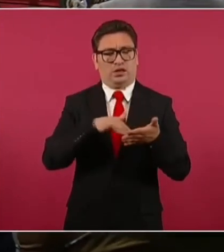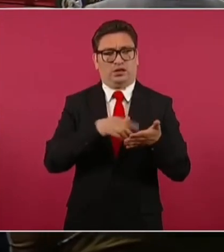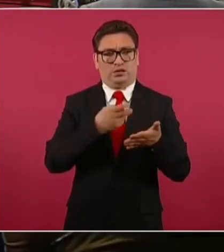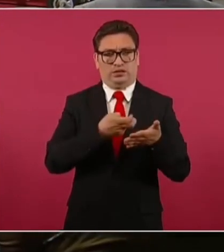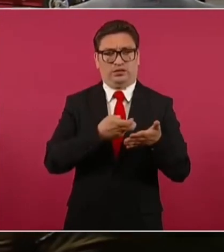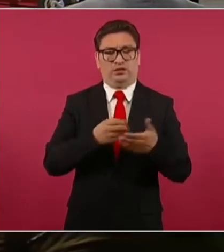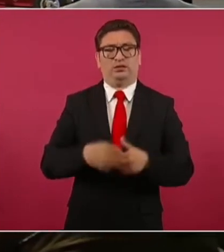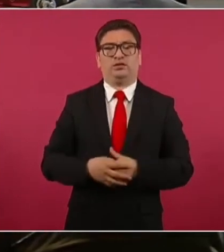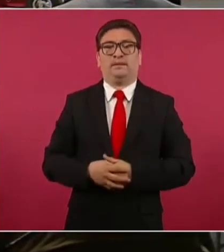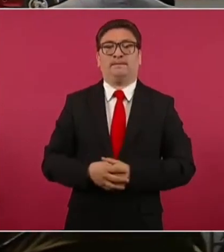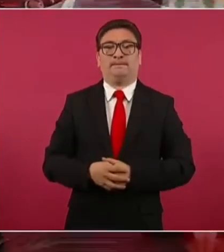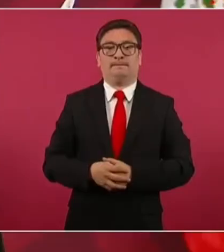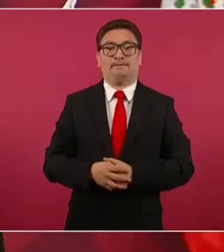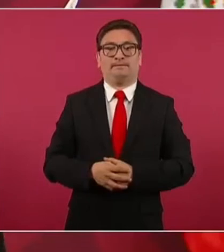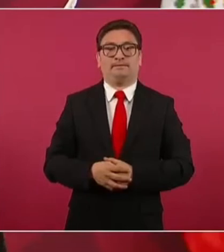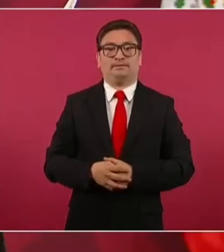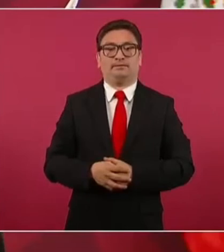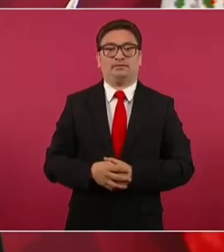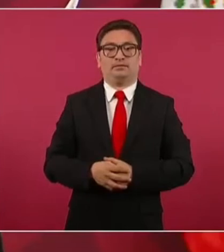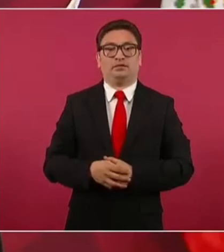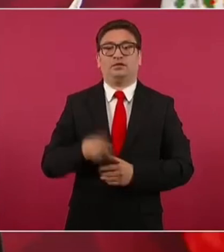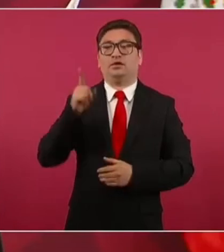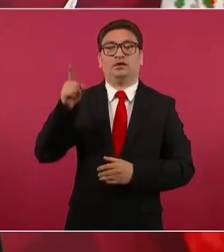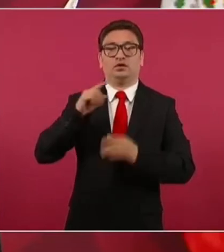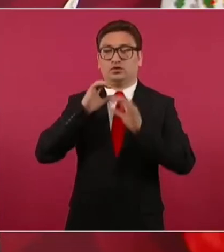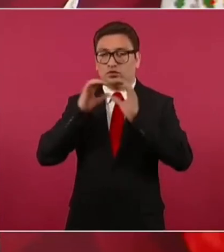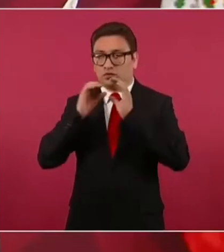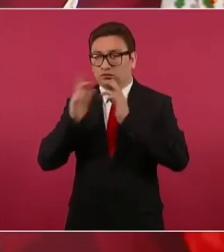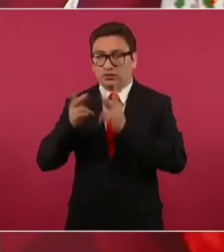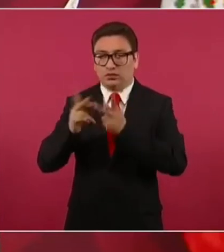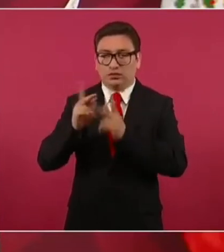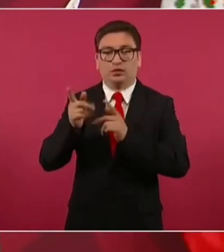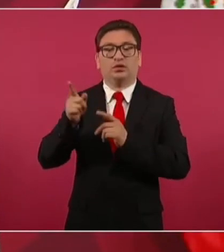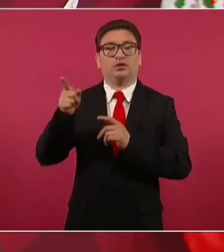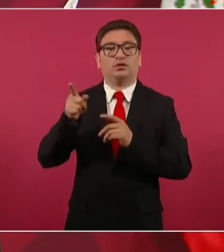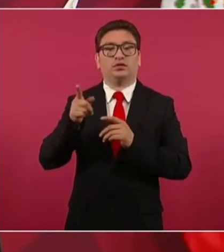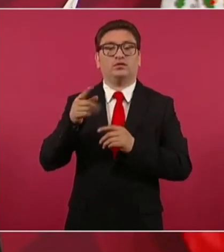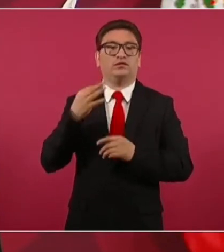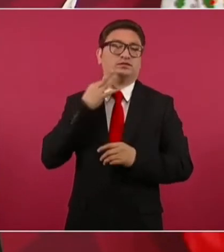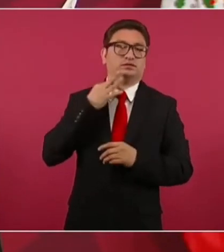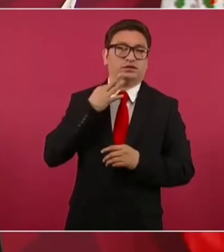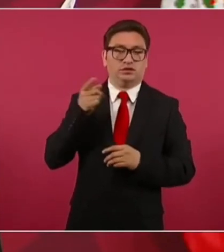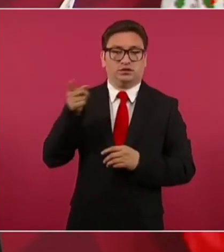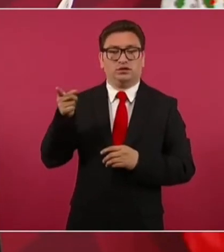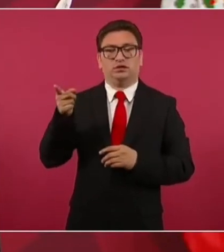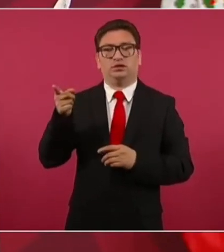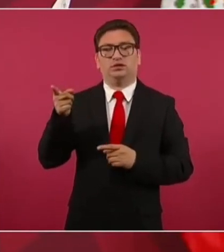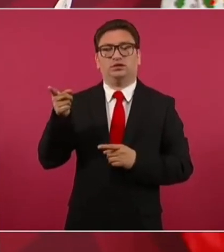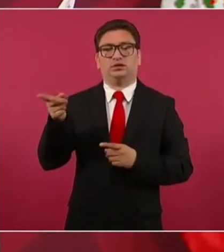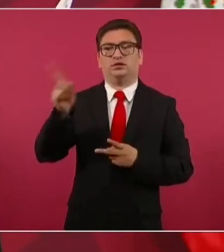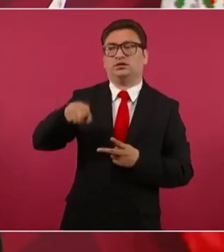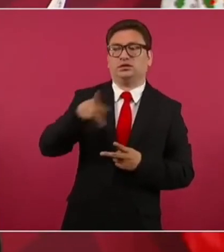leí una transcripción de una conversación entre el fiscal y